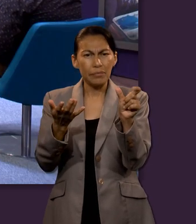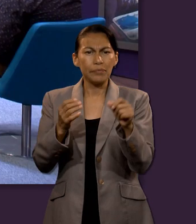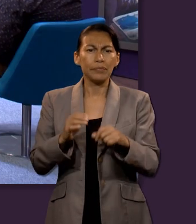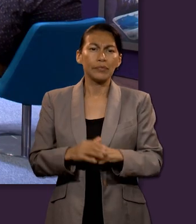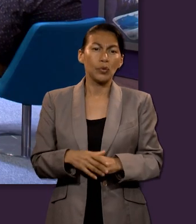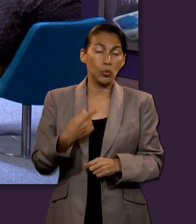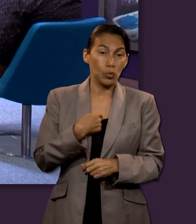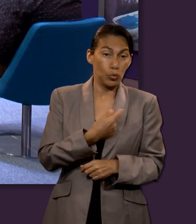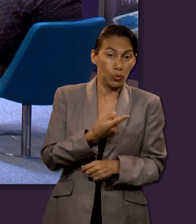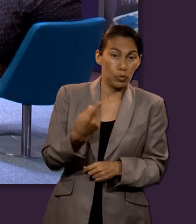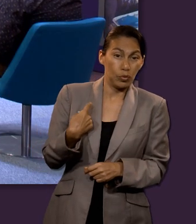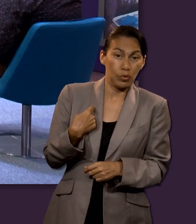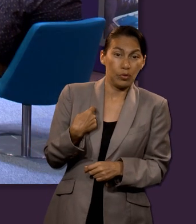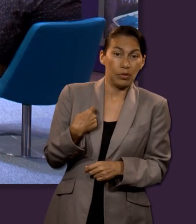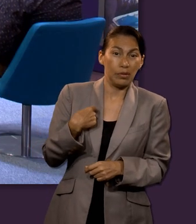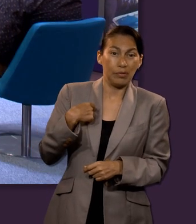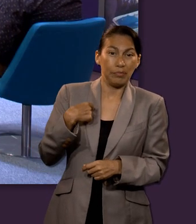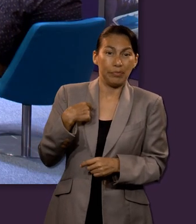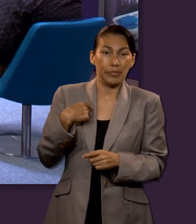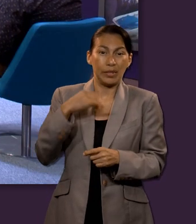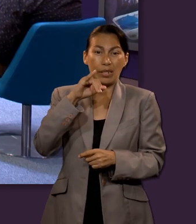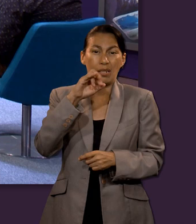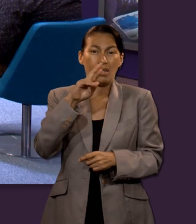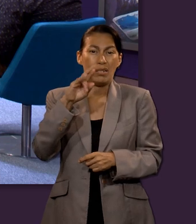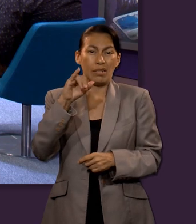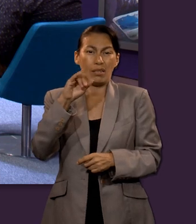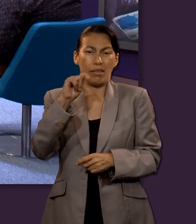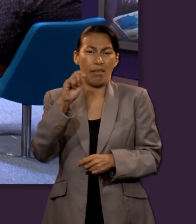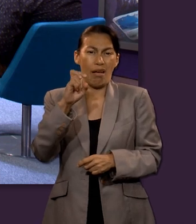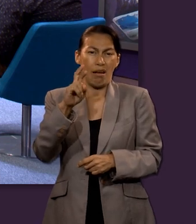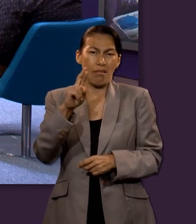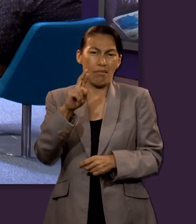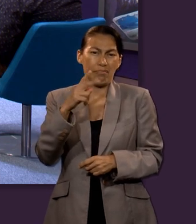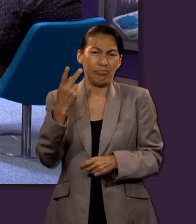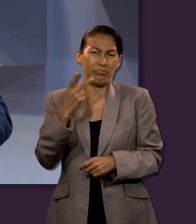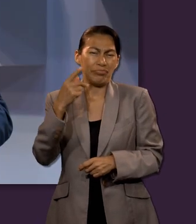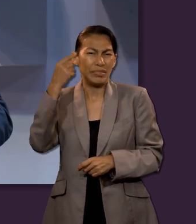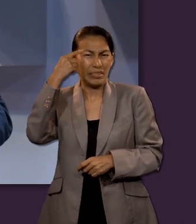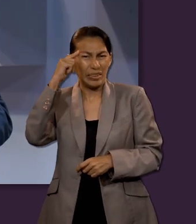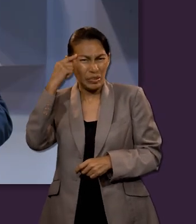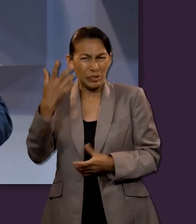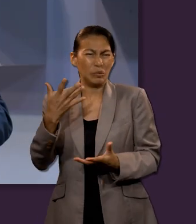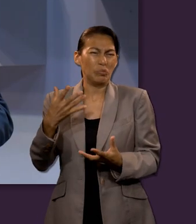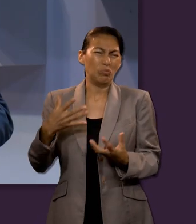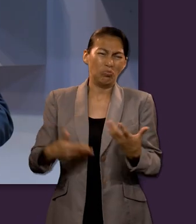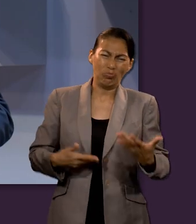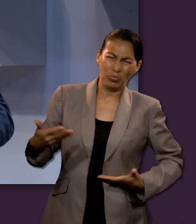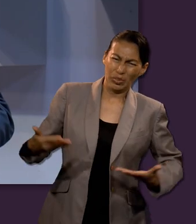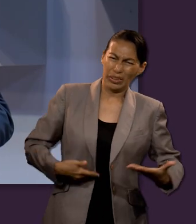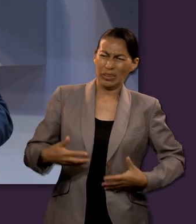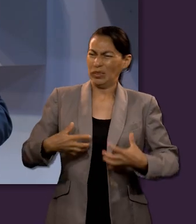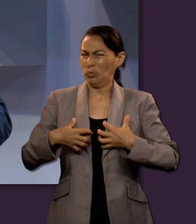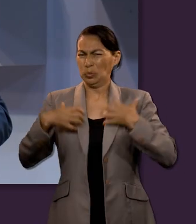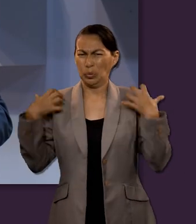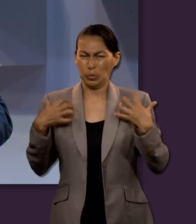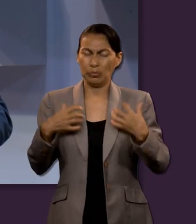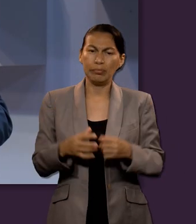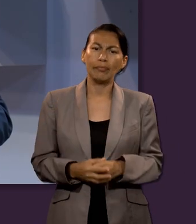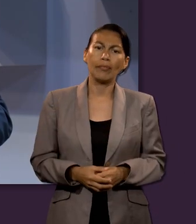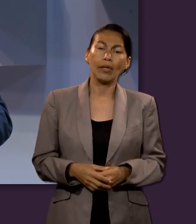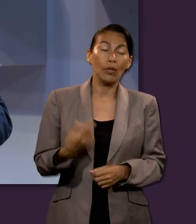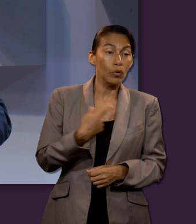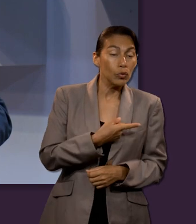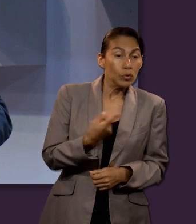cuando nos irritamos pues no lo guardamos no esperamos nos desesperamos al contrario y